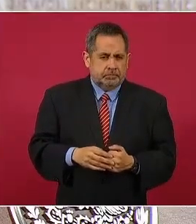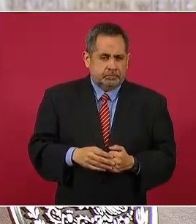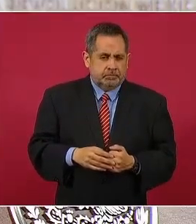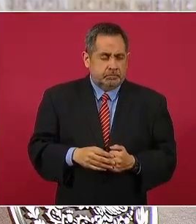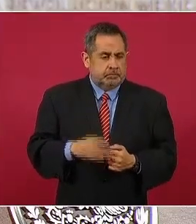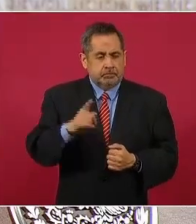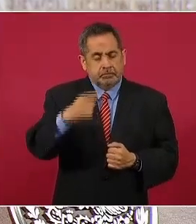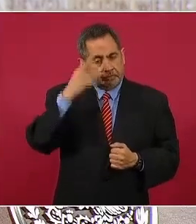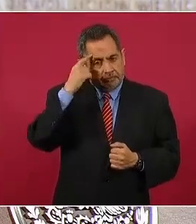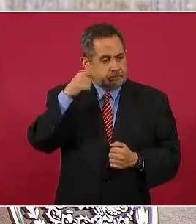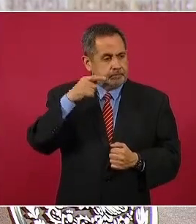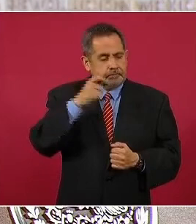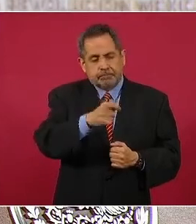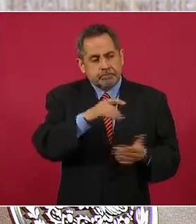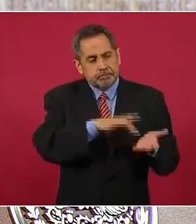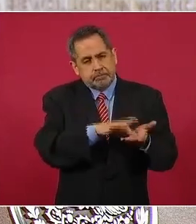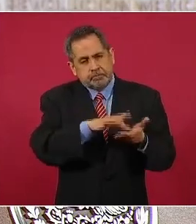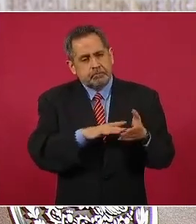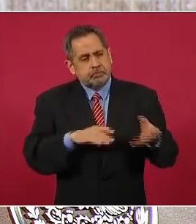según